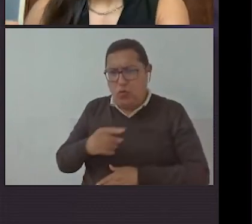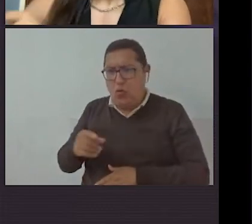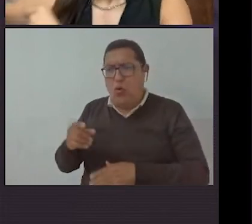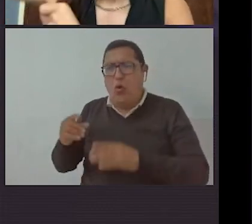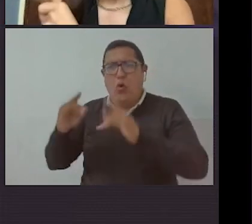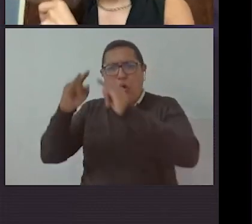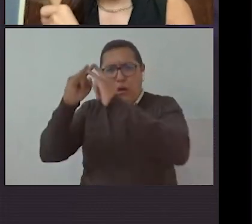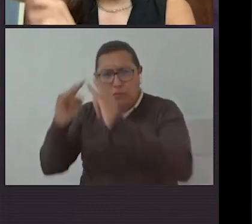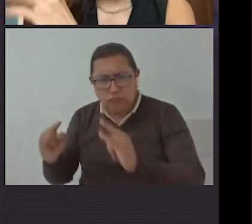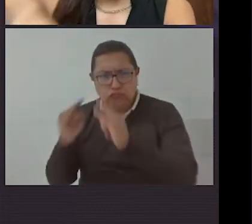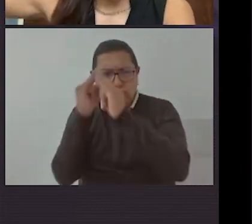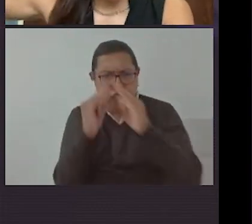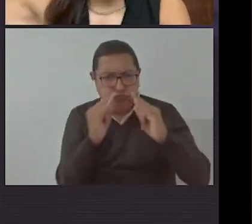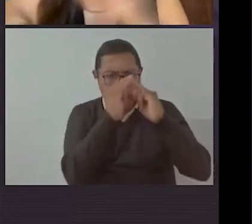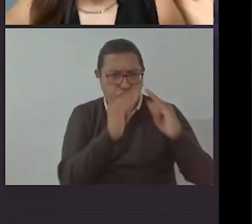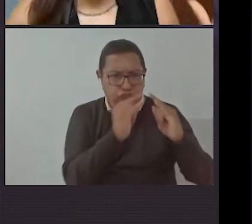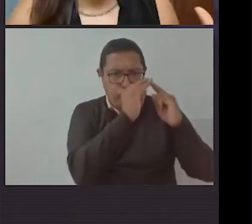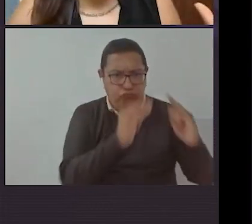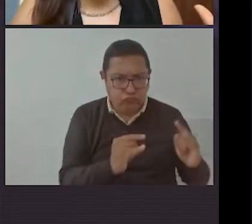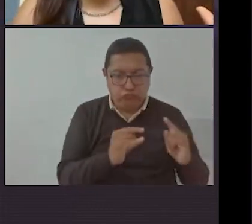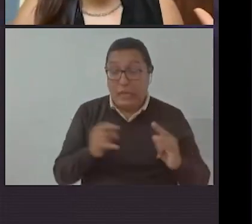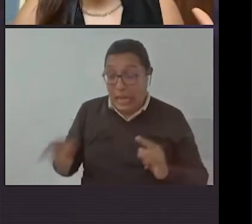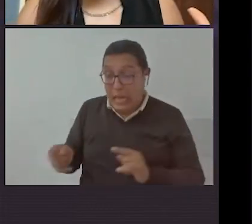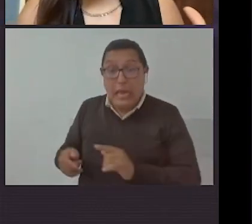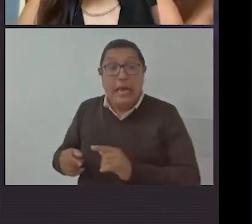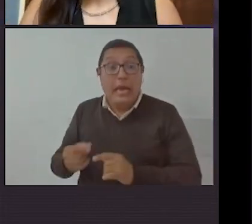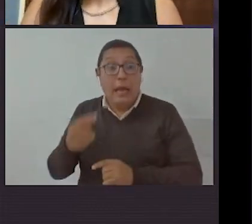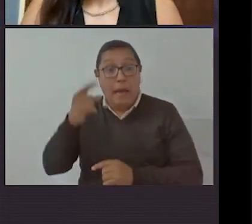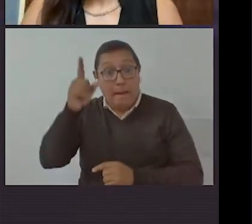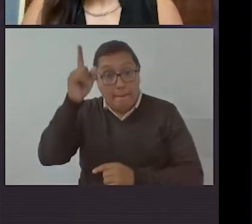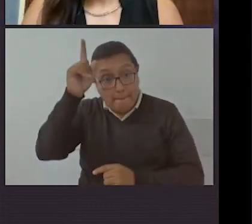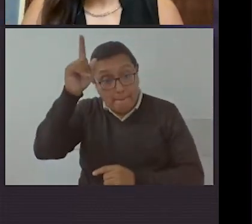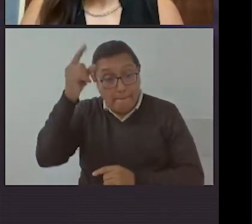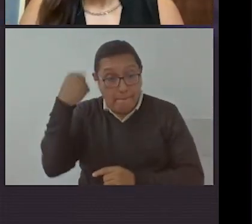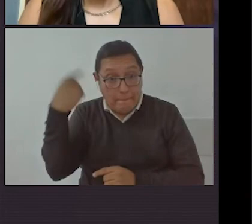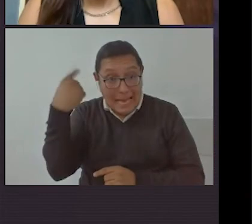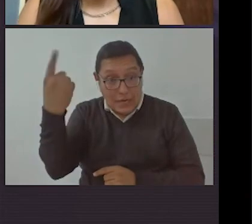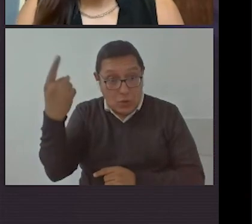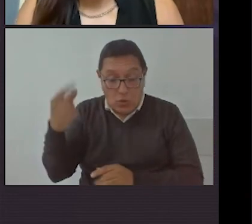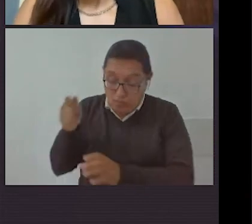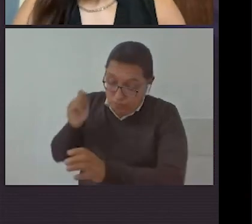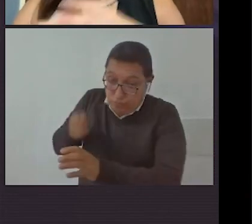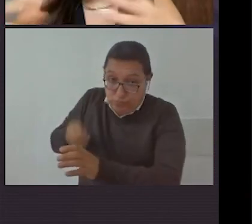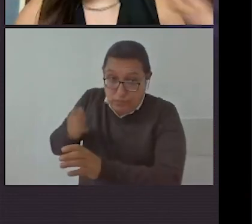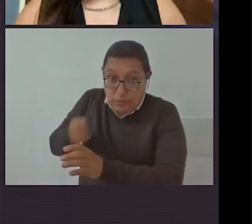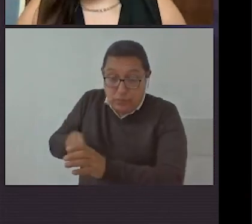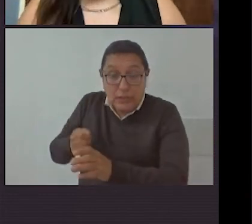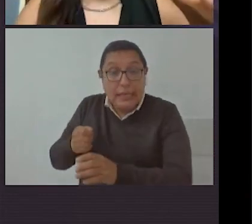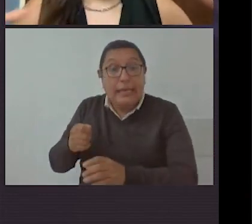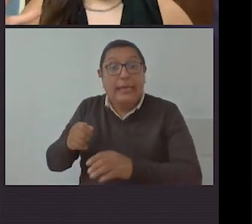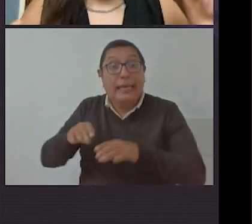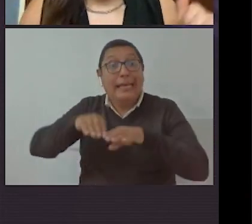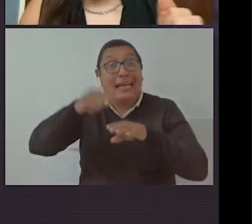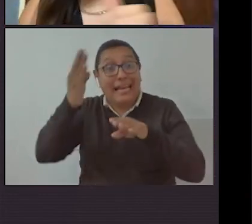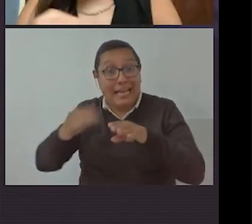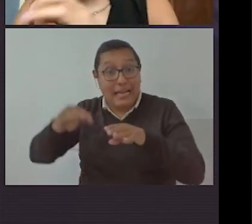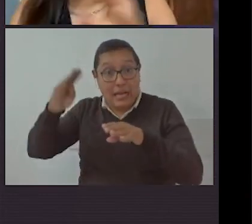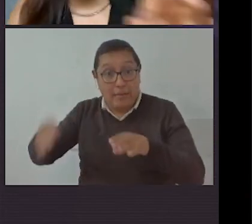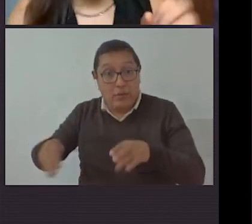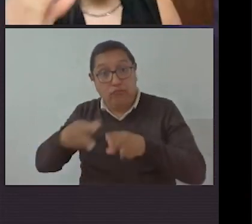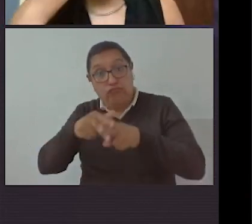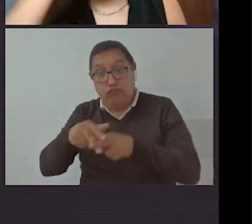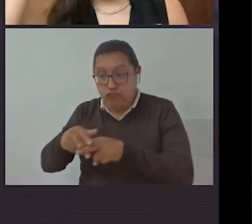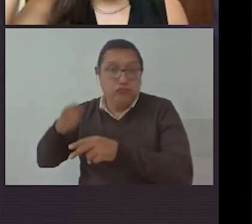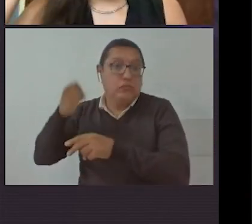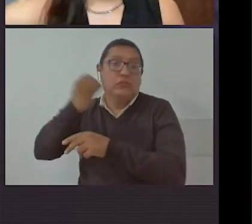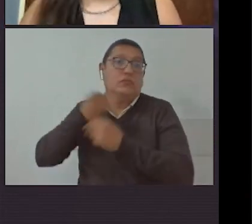arena y una soga para amarrarlo y que no se fueran a escapar. Bueno, pusieron todo y estaban